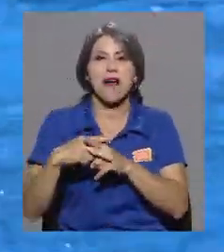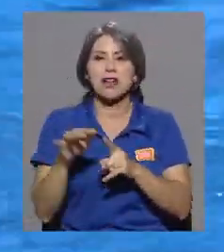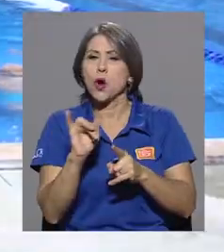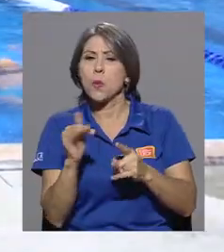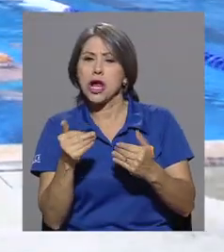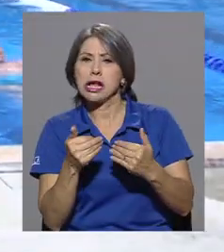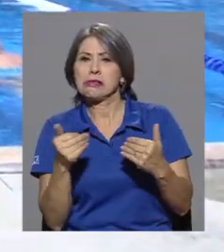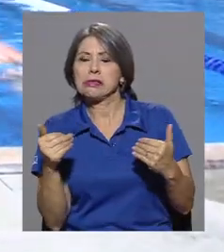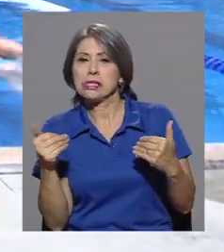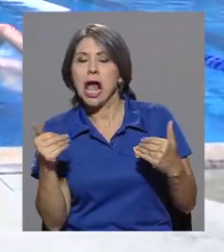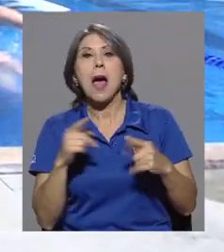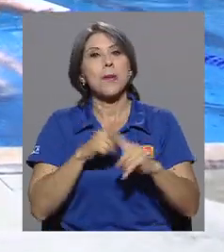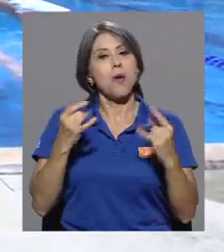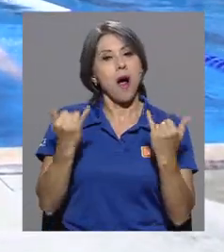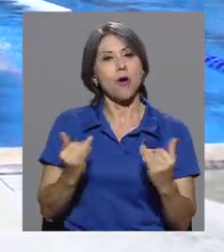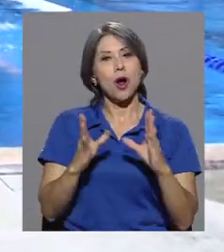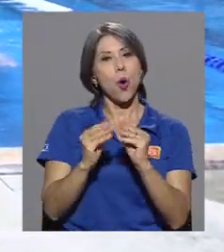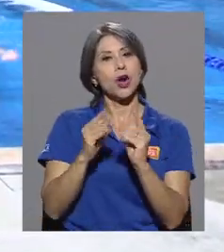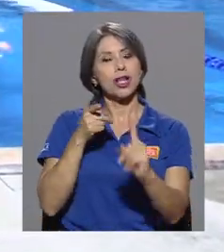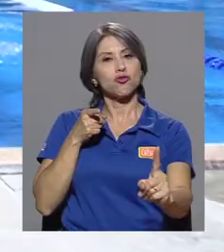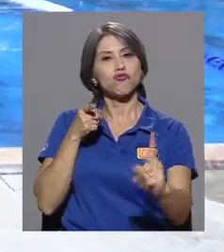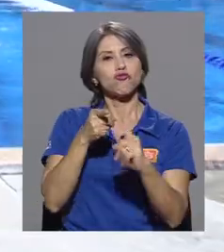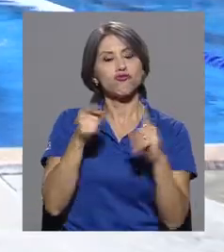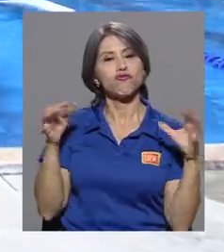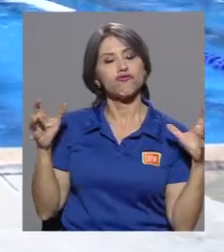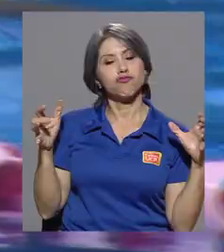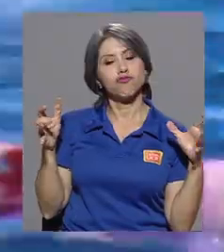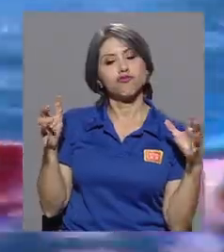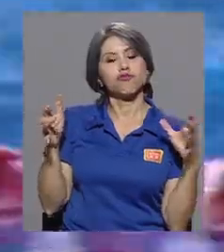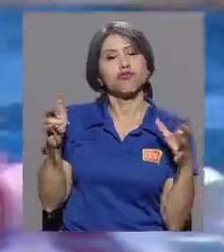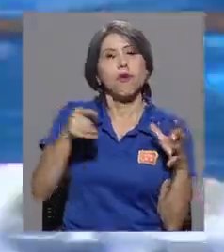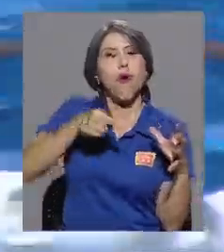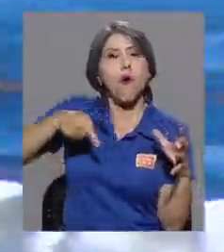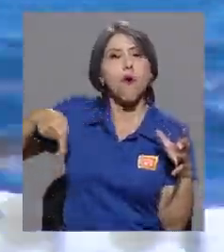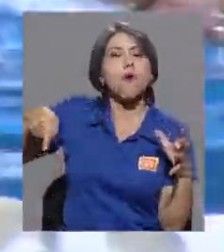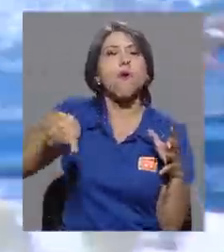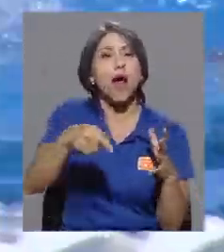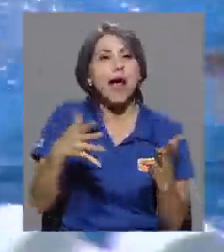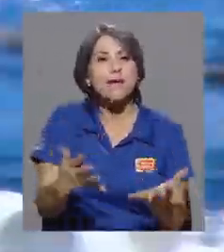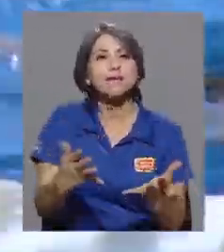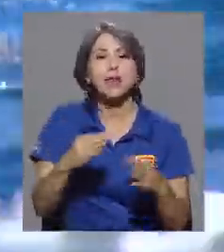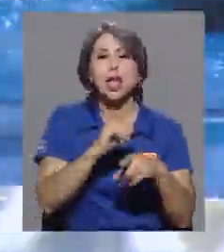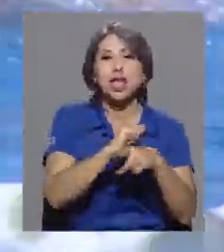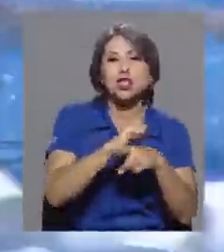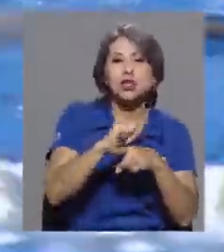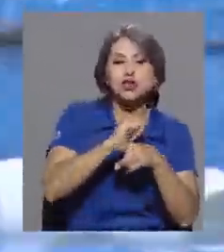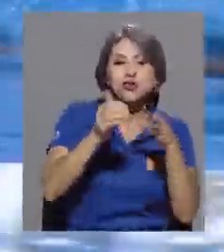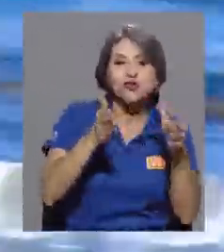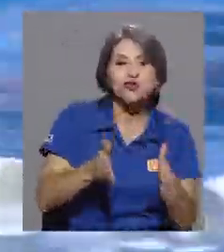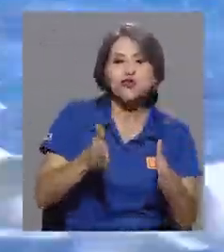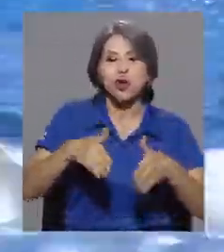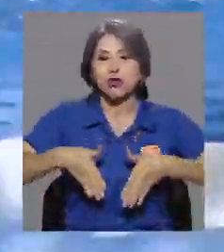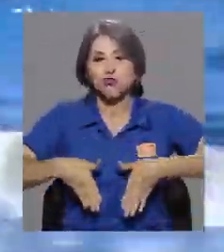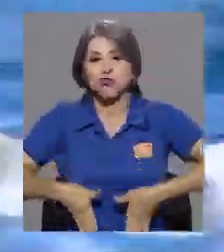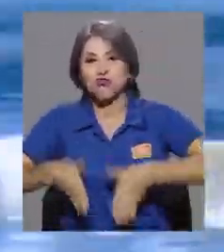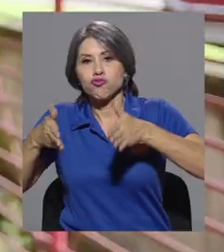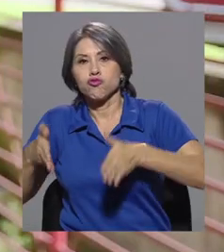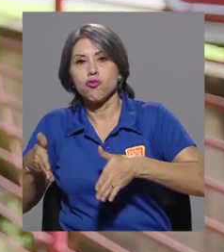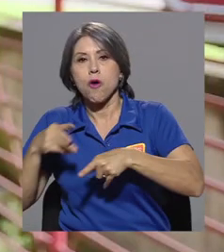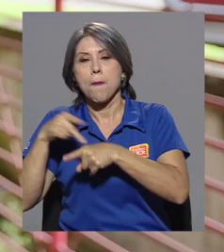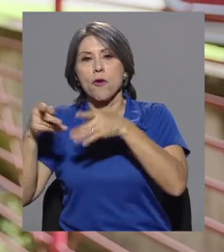Entonces ese congreso busca un poco eso, de que podamos darle a los instructores, a los entrenadores, a los